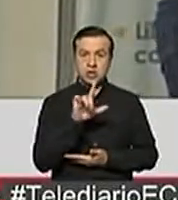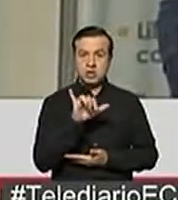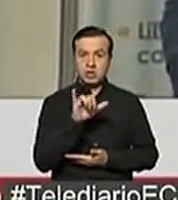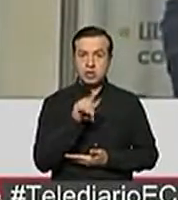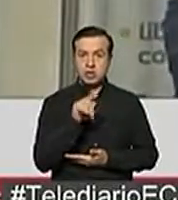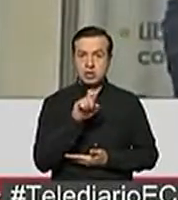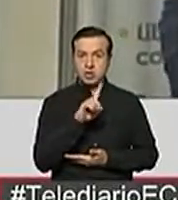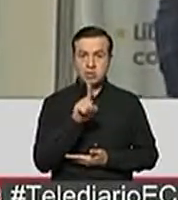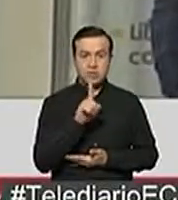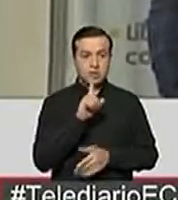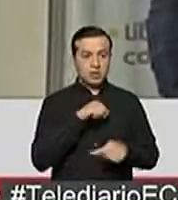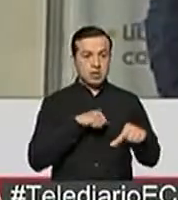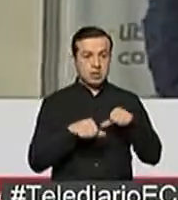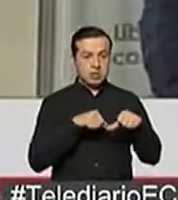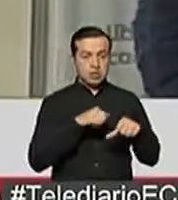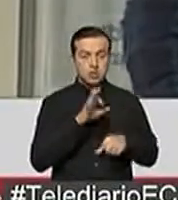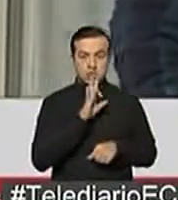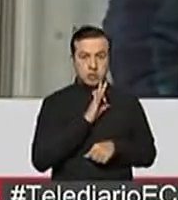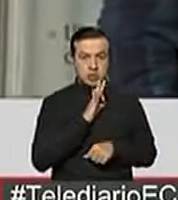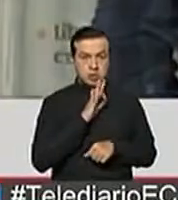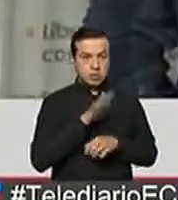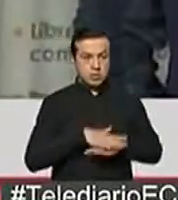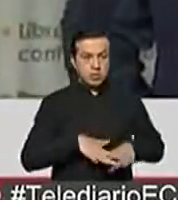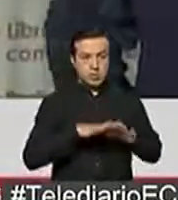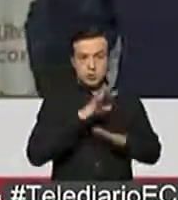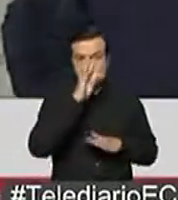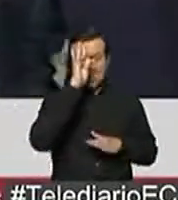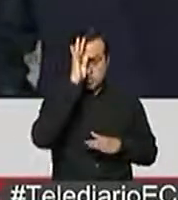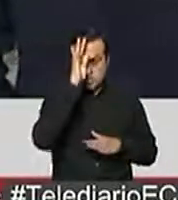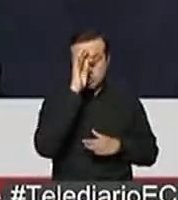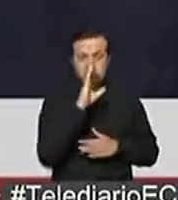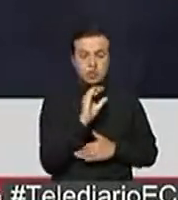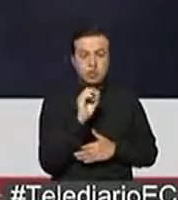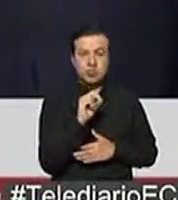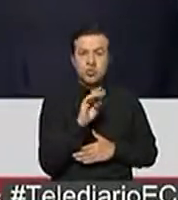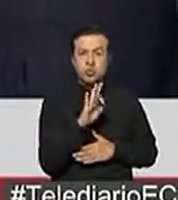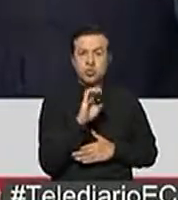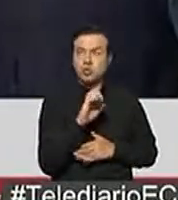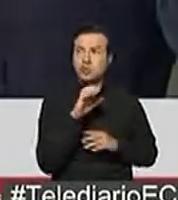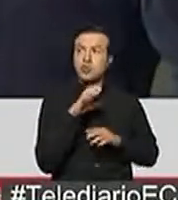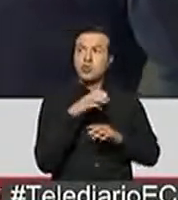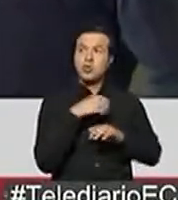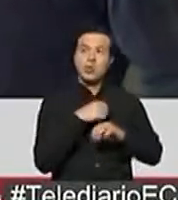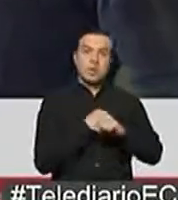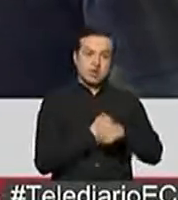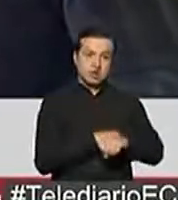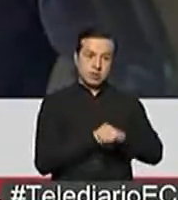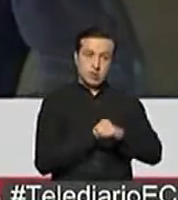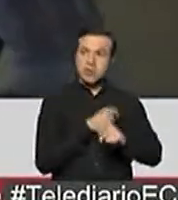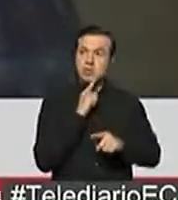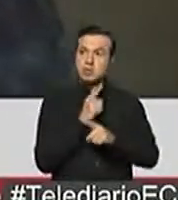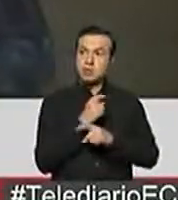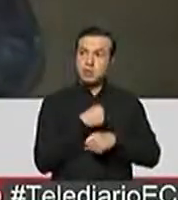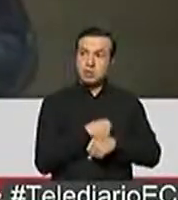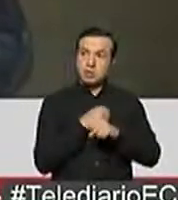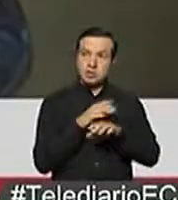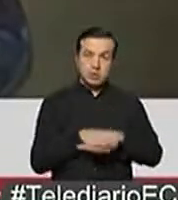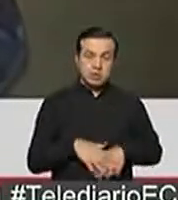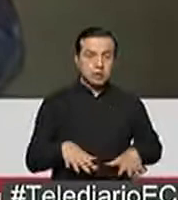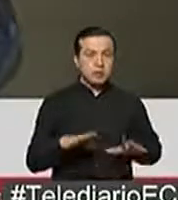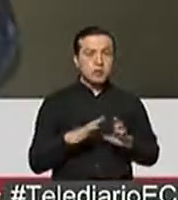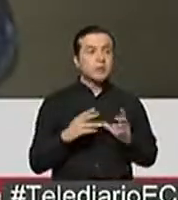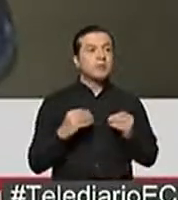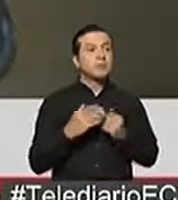del Centro de Salud acá de Conocoto, para que nos explique justamente de un taller que se va a estar realizando el día de hoy acá en esta Casa de